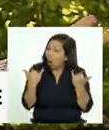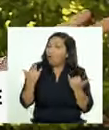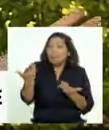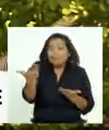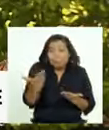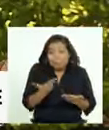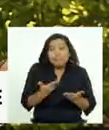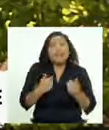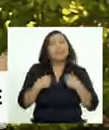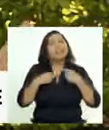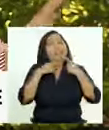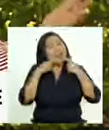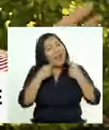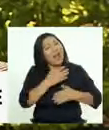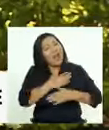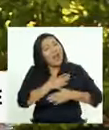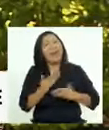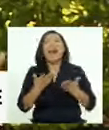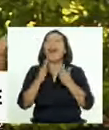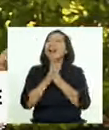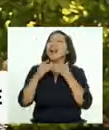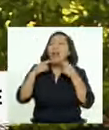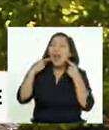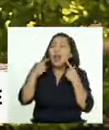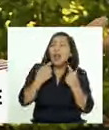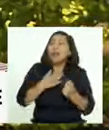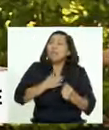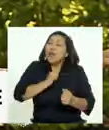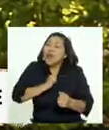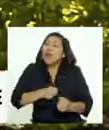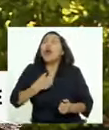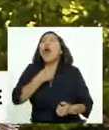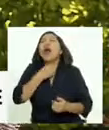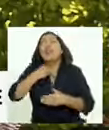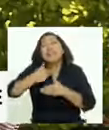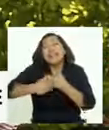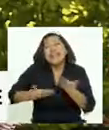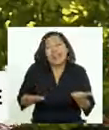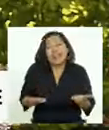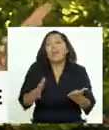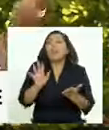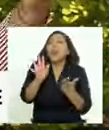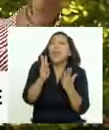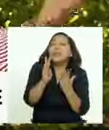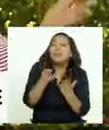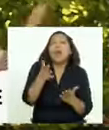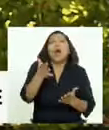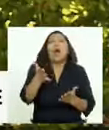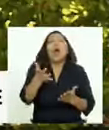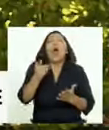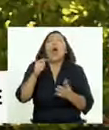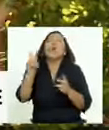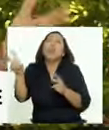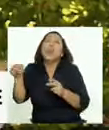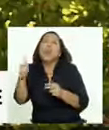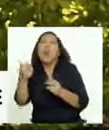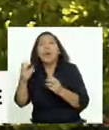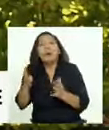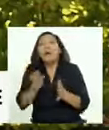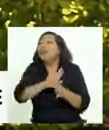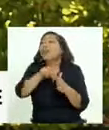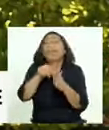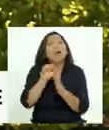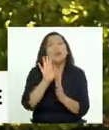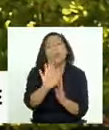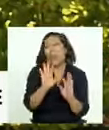con alegría en algarabía de los hijos de los nietos del esposo de los yernos de toda